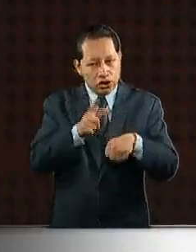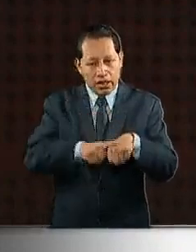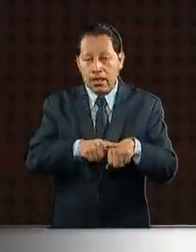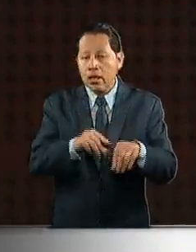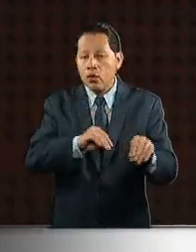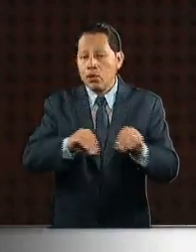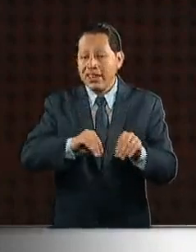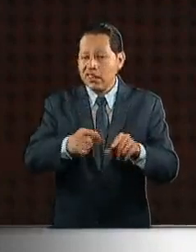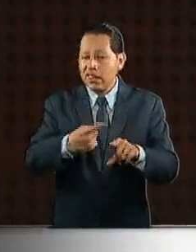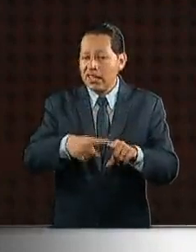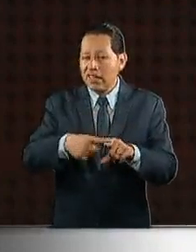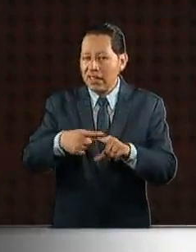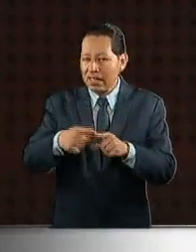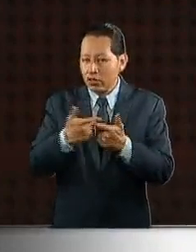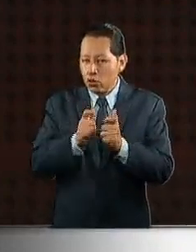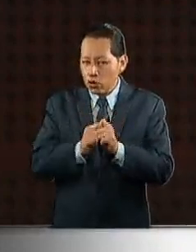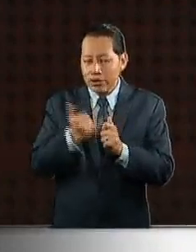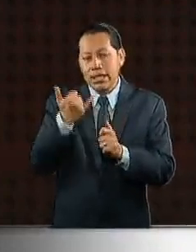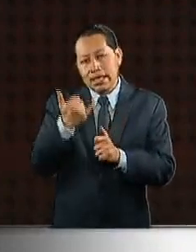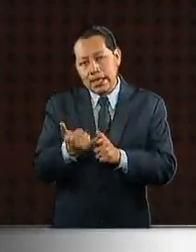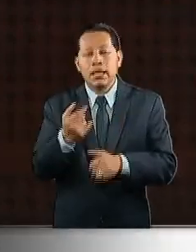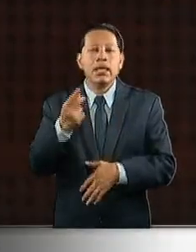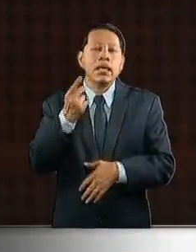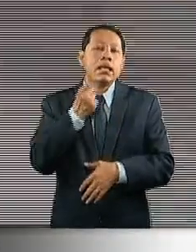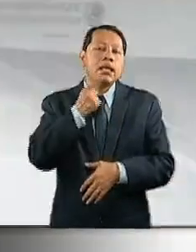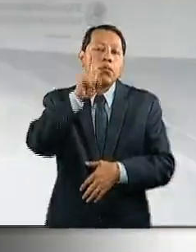de distintos ámbitos y diputadas federales.